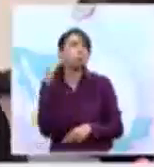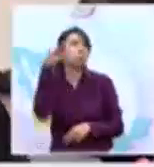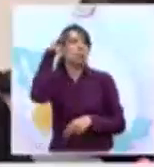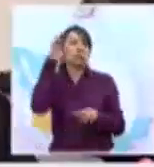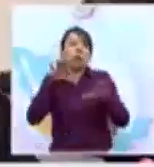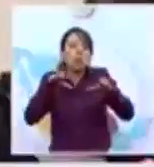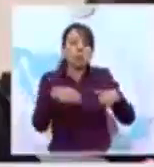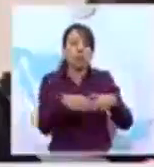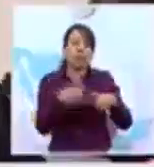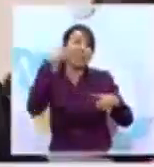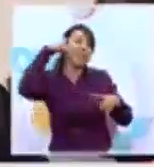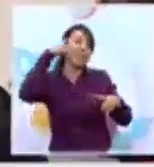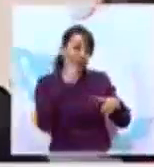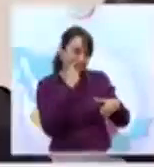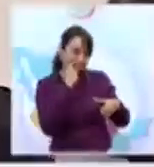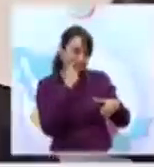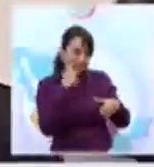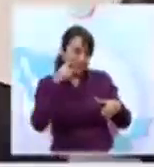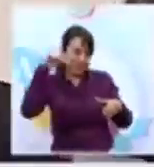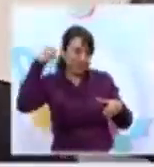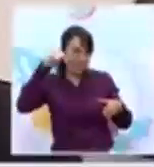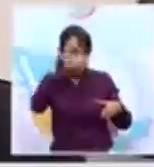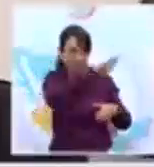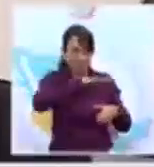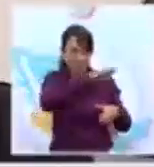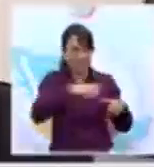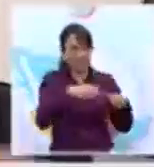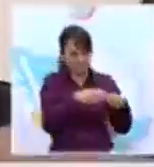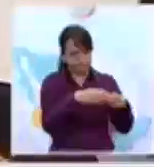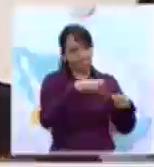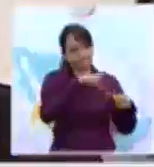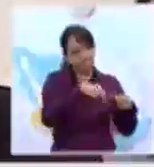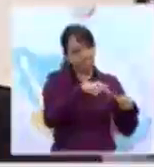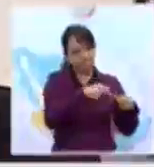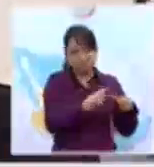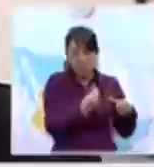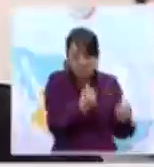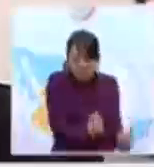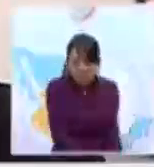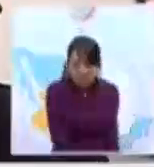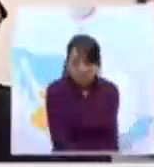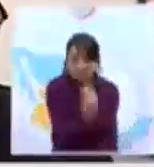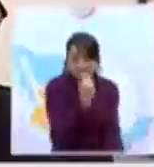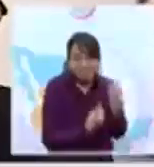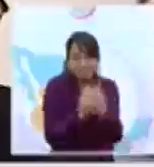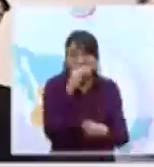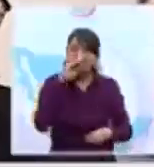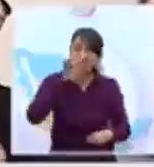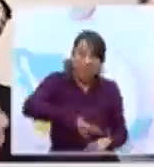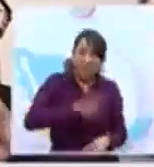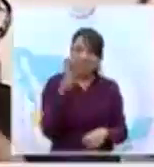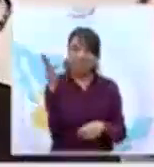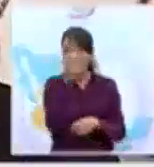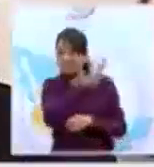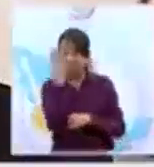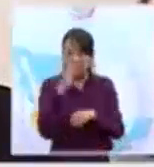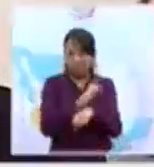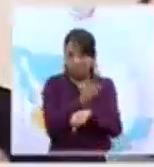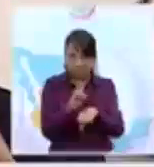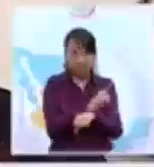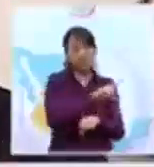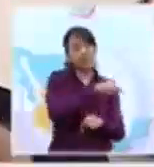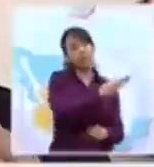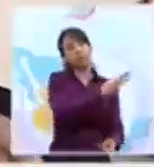las áreas urbanas de la periferia de la Ciudad de México y del Valle de Toluca, y que en la